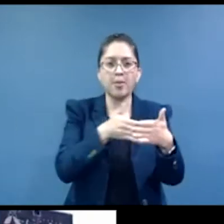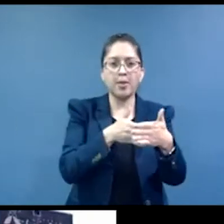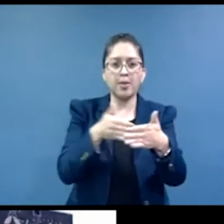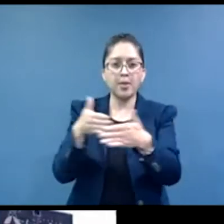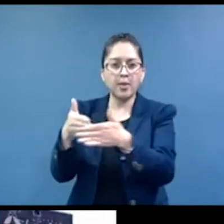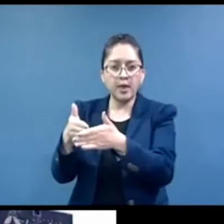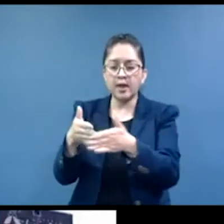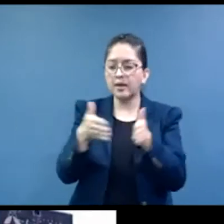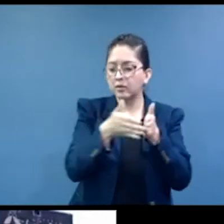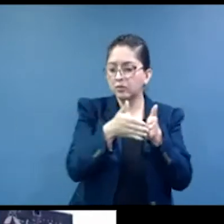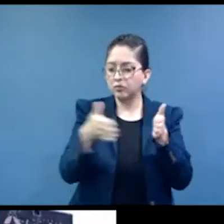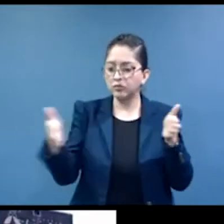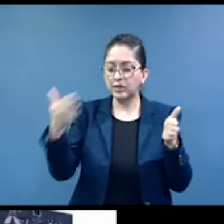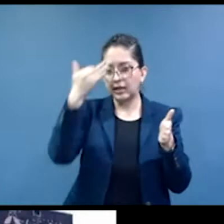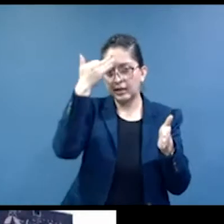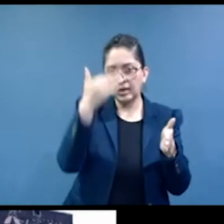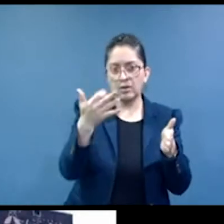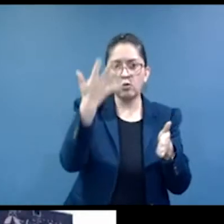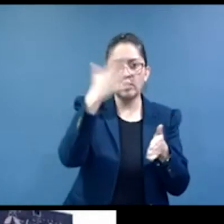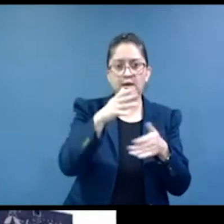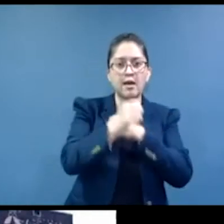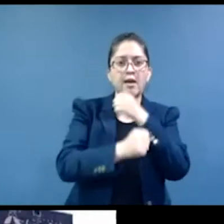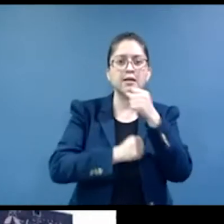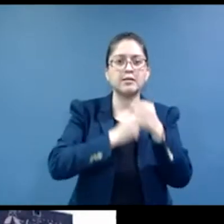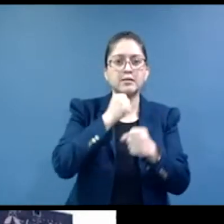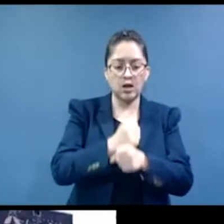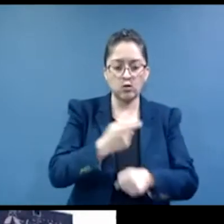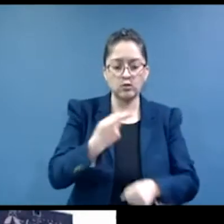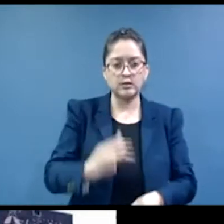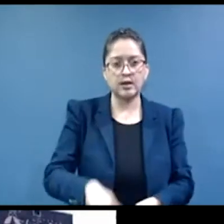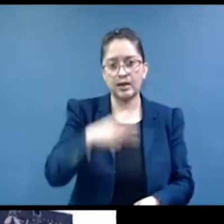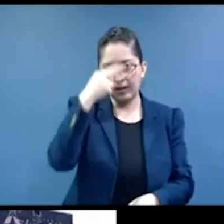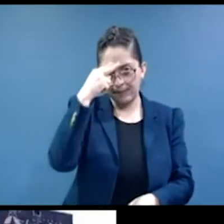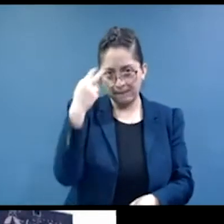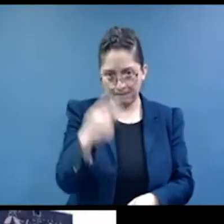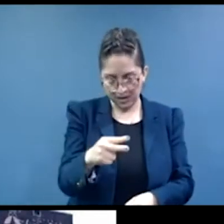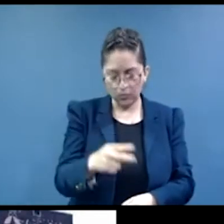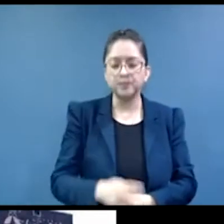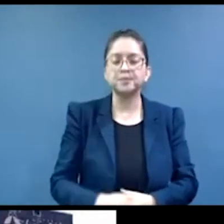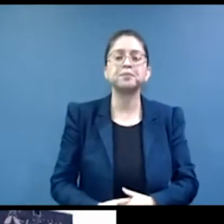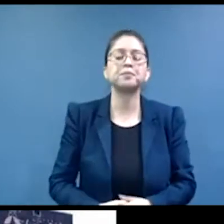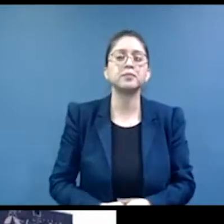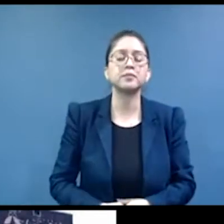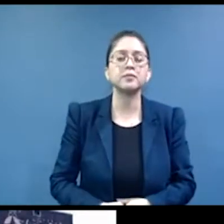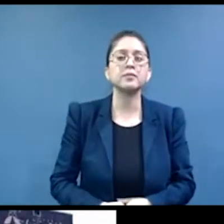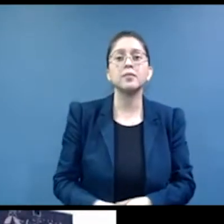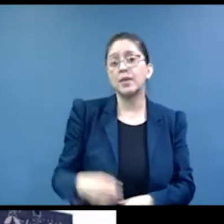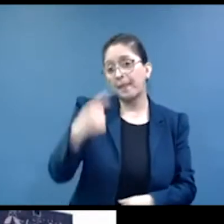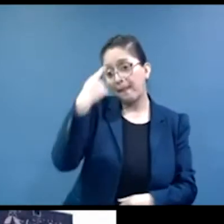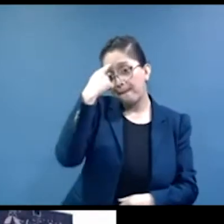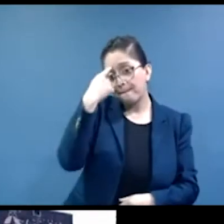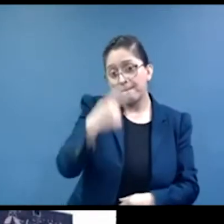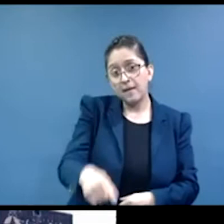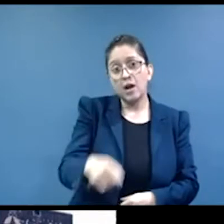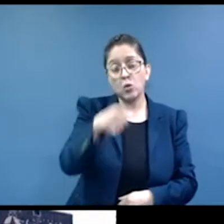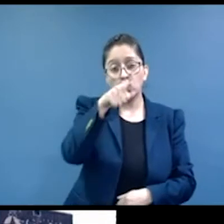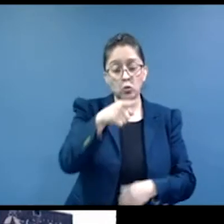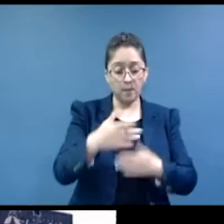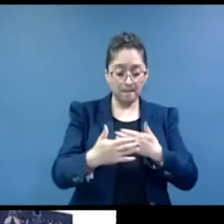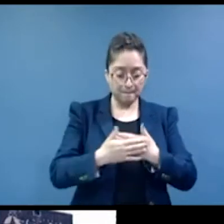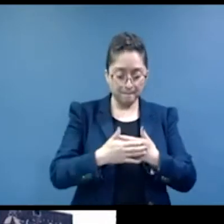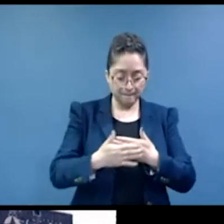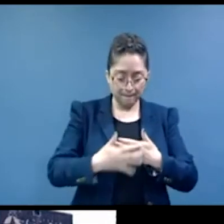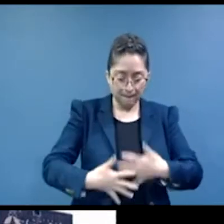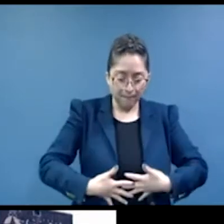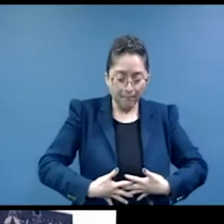en materia de reproducción asistida en nuestro país. Me gustaría empezar por decir que el acceso a técnicas de reproducción asistida implica el ejercicio